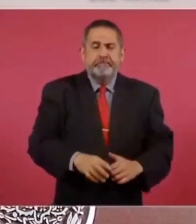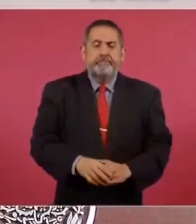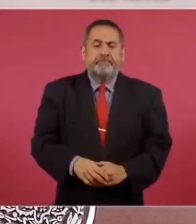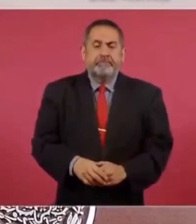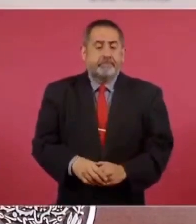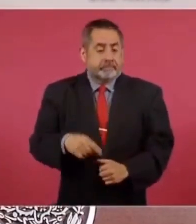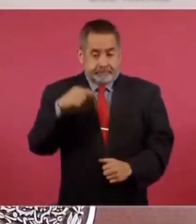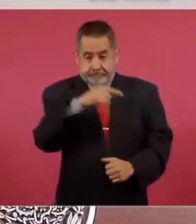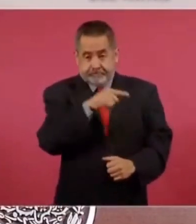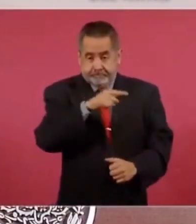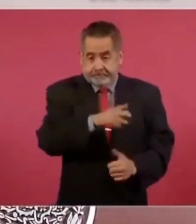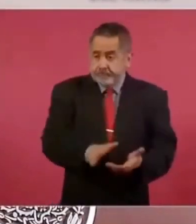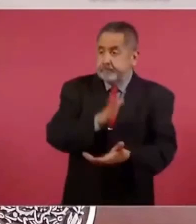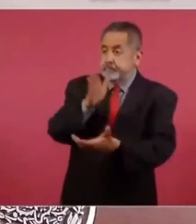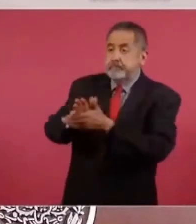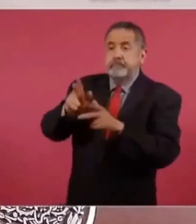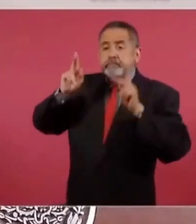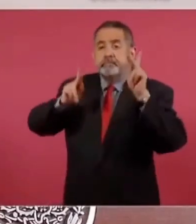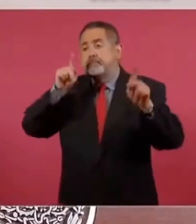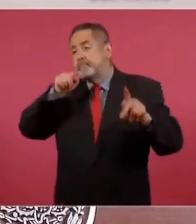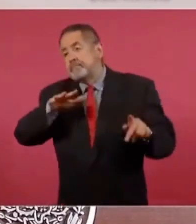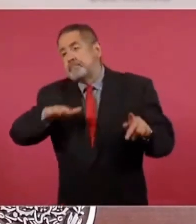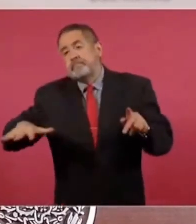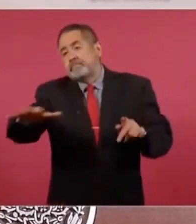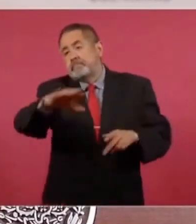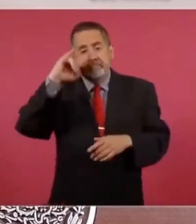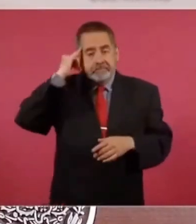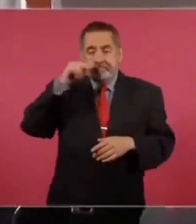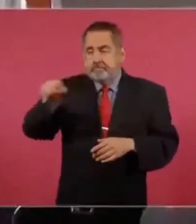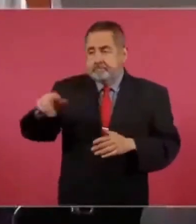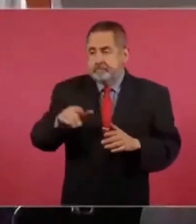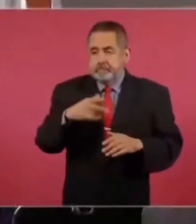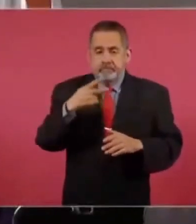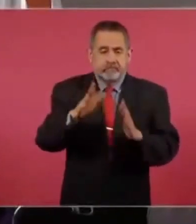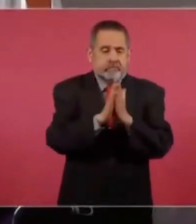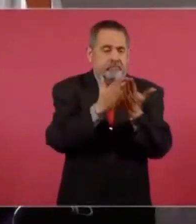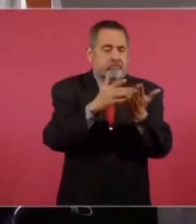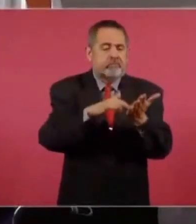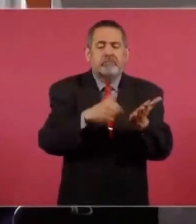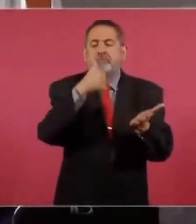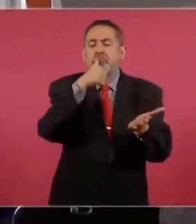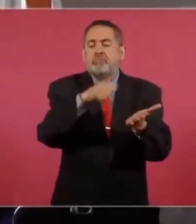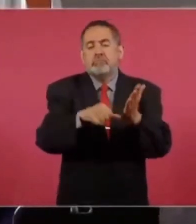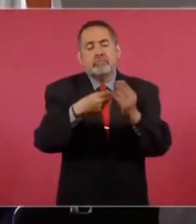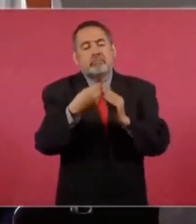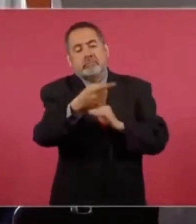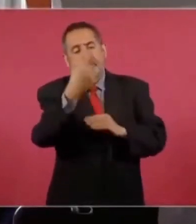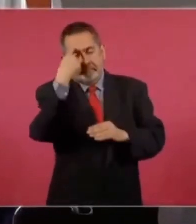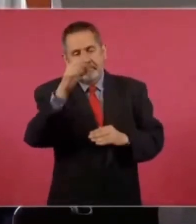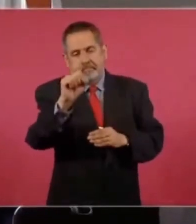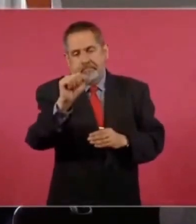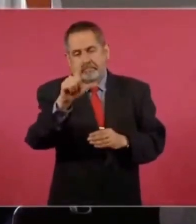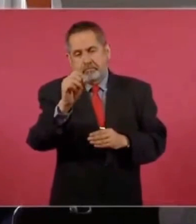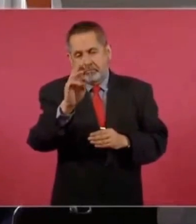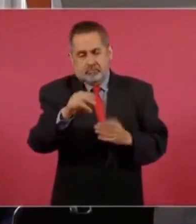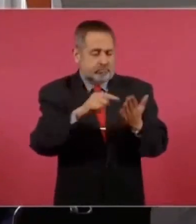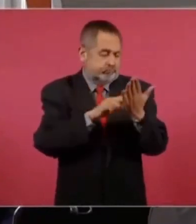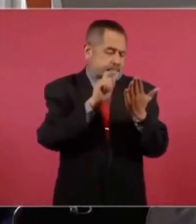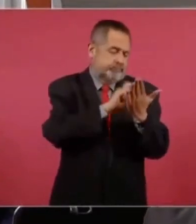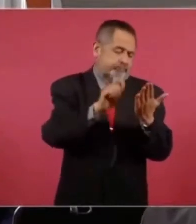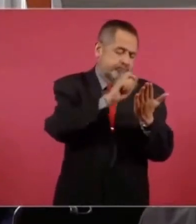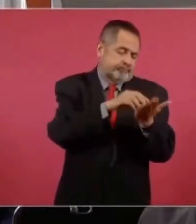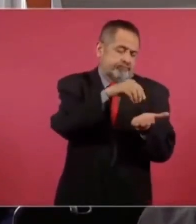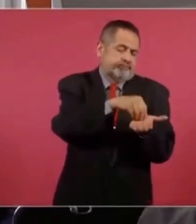quien visitó varias zonas indígenas del país y en su libro Cartas a Salomón dejó este